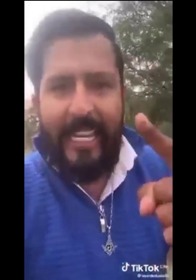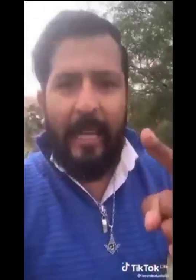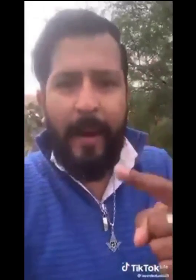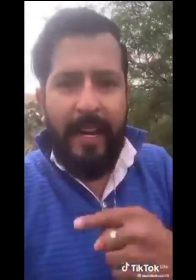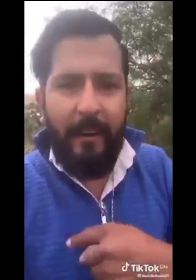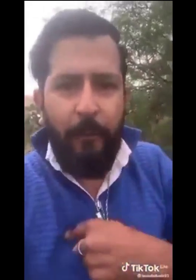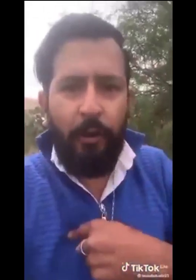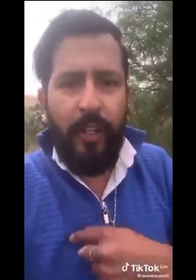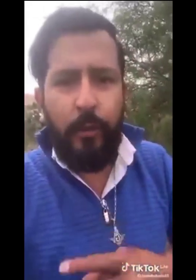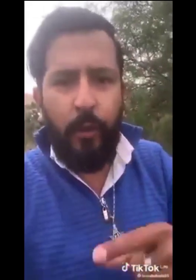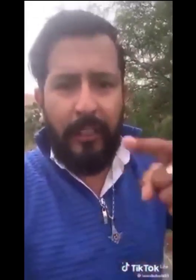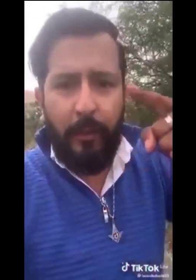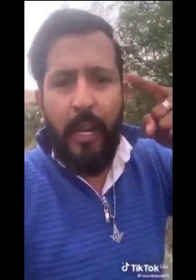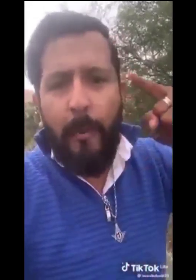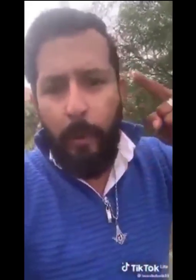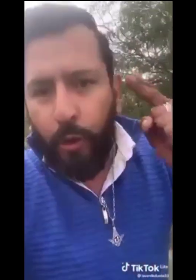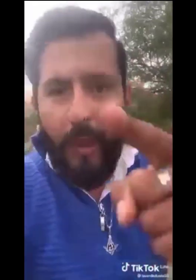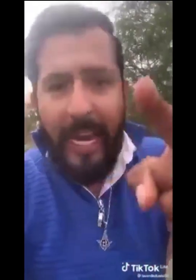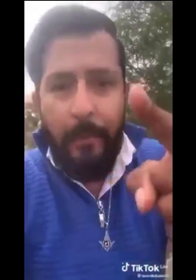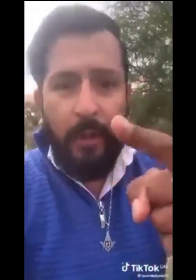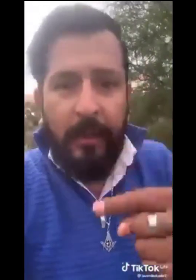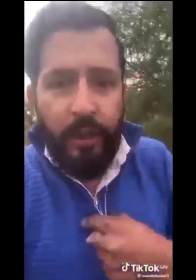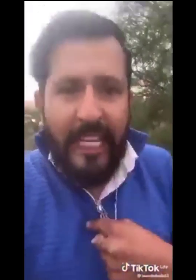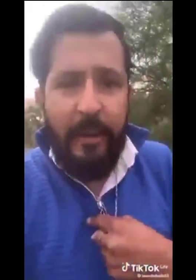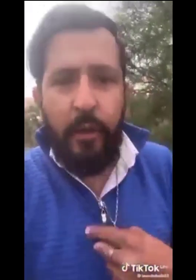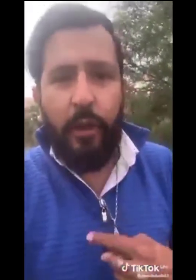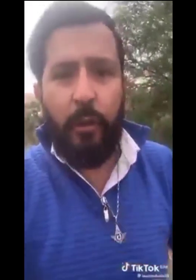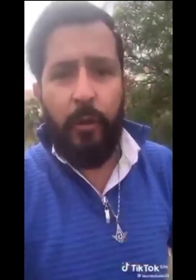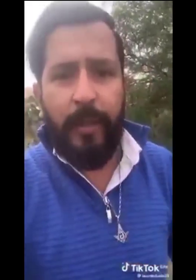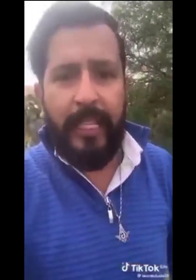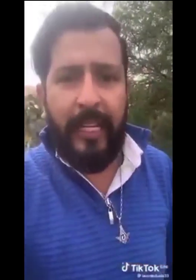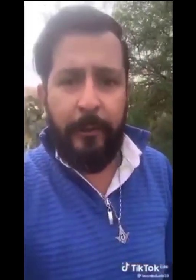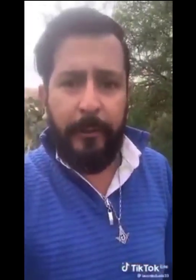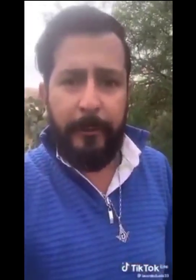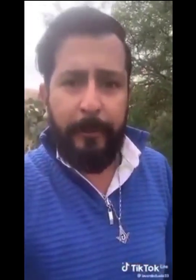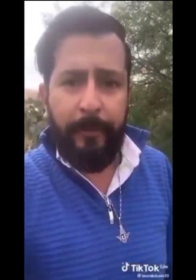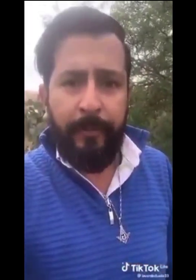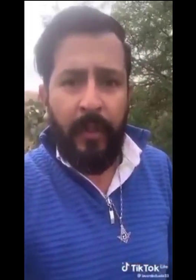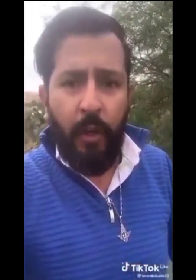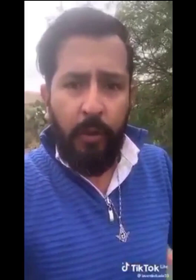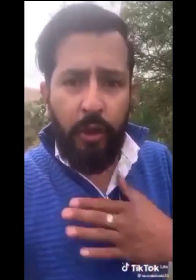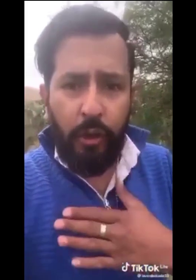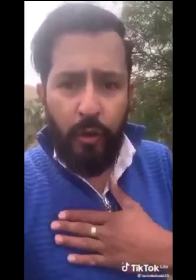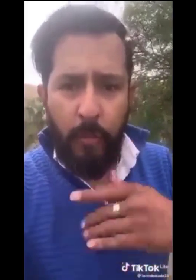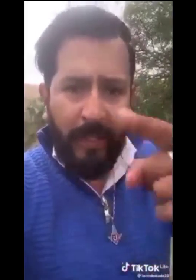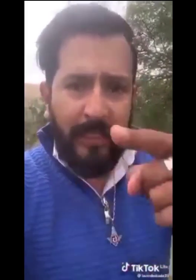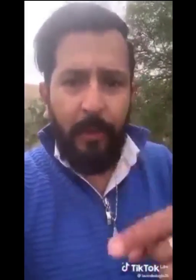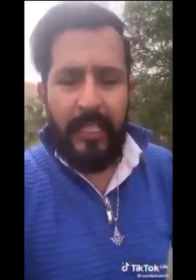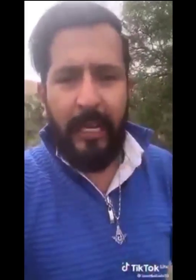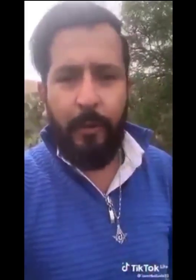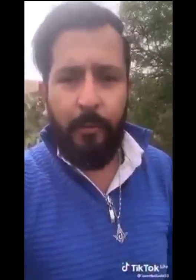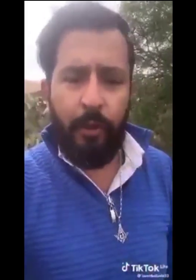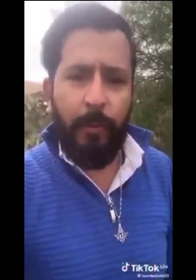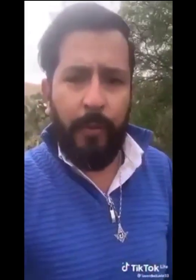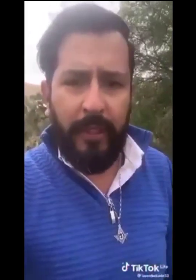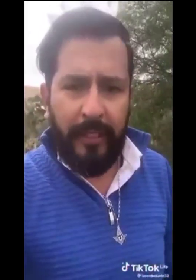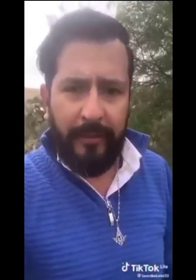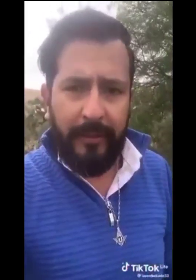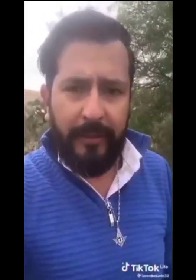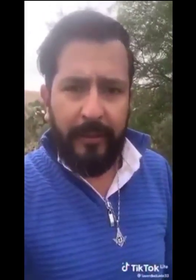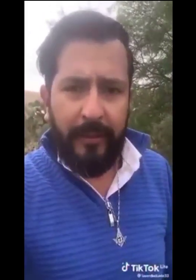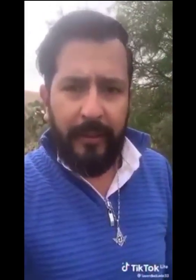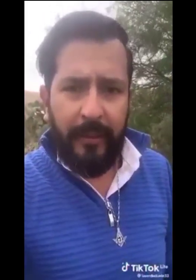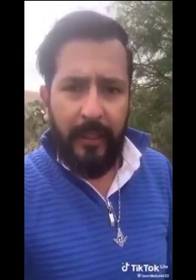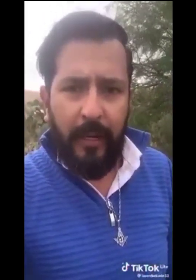usted quiere también en el fondo de su corazón, por todo el amor que nos tiene a nosotros los mexicanos, como nosotros compartimos el amor mutuo por